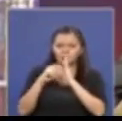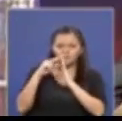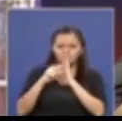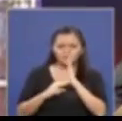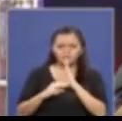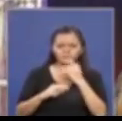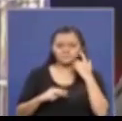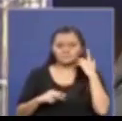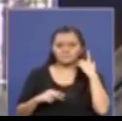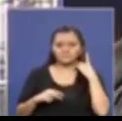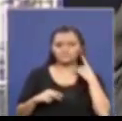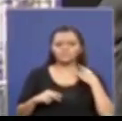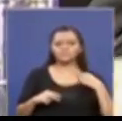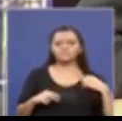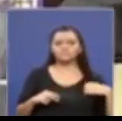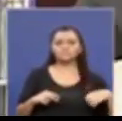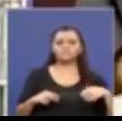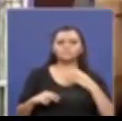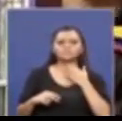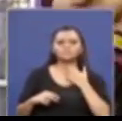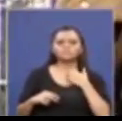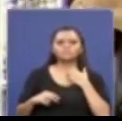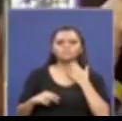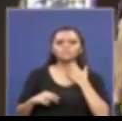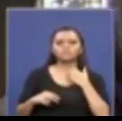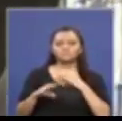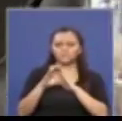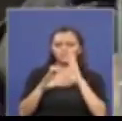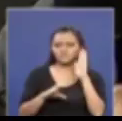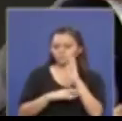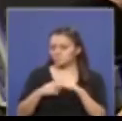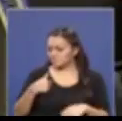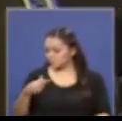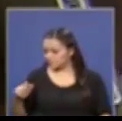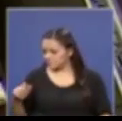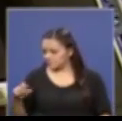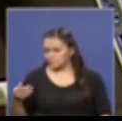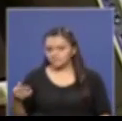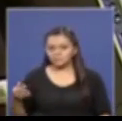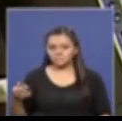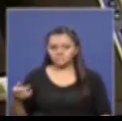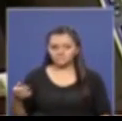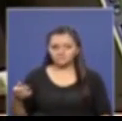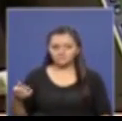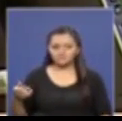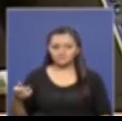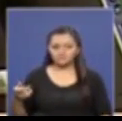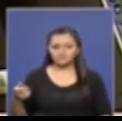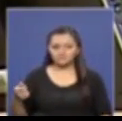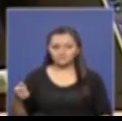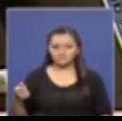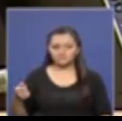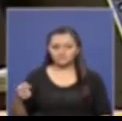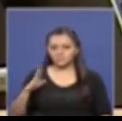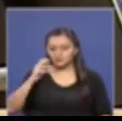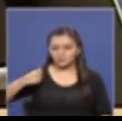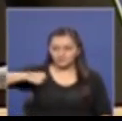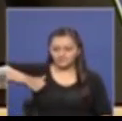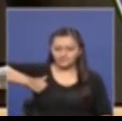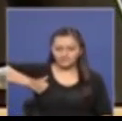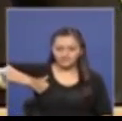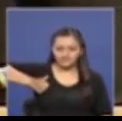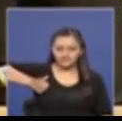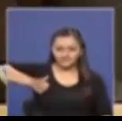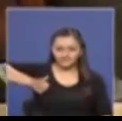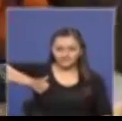favor. ¿Ah? Y me traen mi Constitución, pues aquí la tengo. Ya la saco, mi Constitución, aquí la tengo. Siempre la tengo en mi